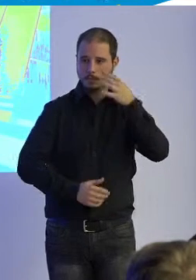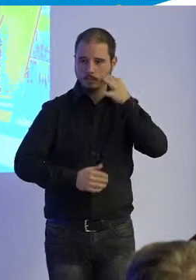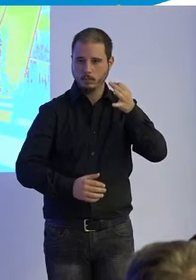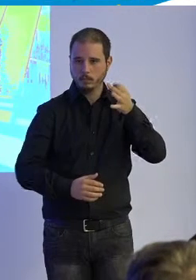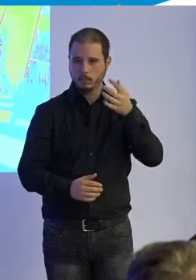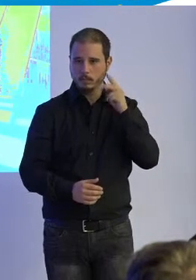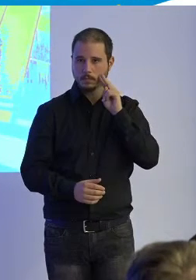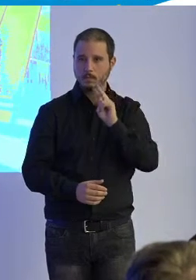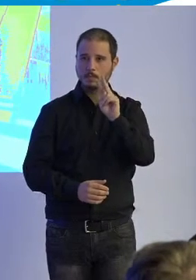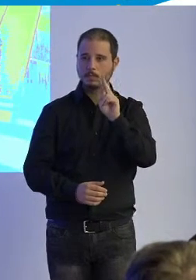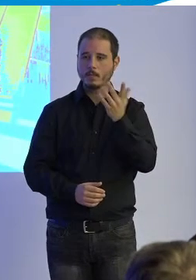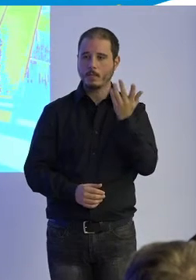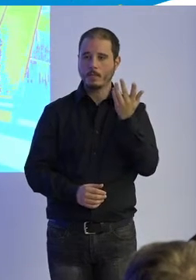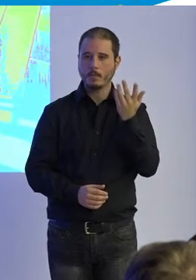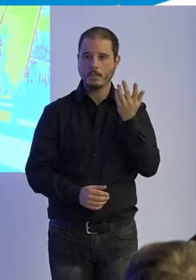de